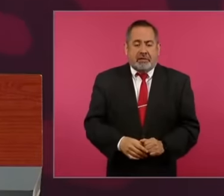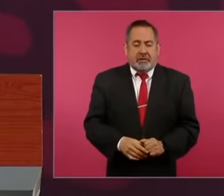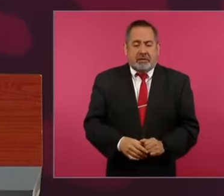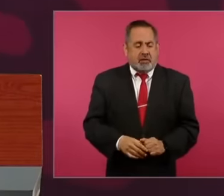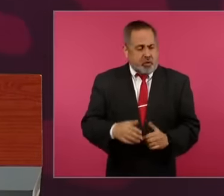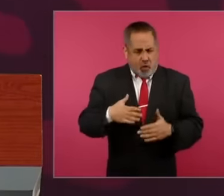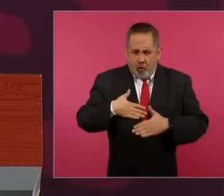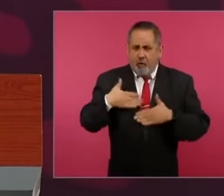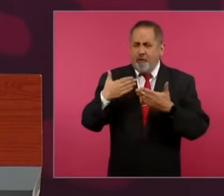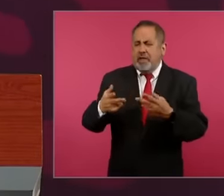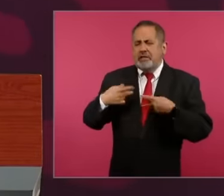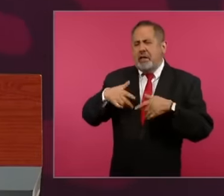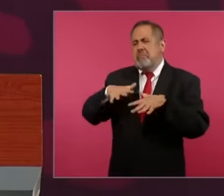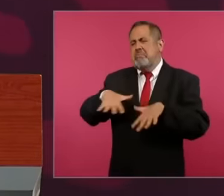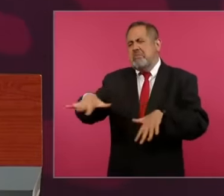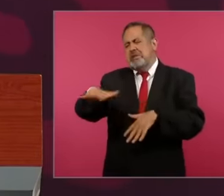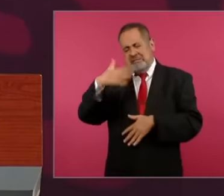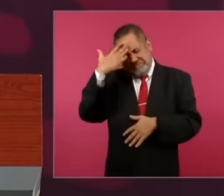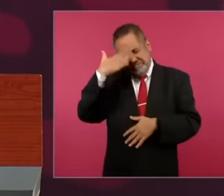muchísima confianza a la gente.